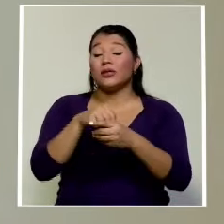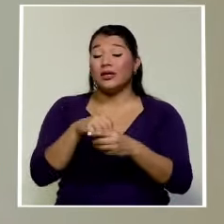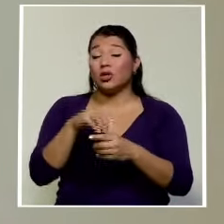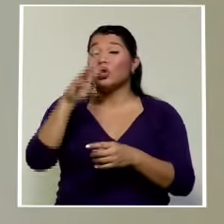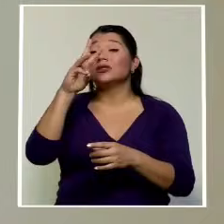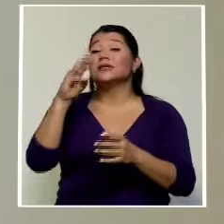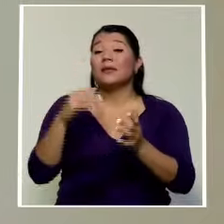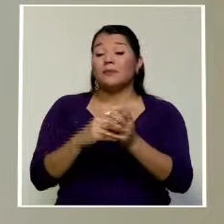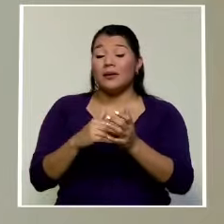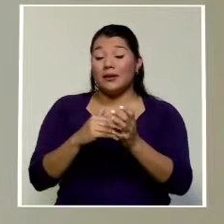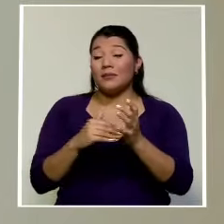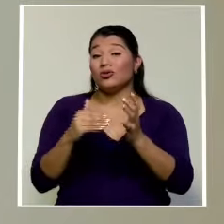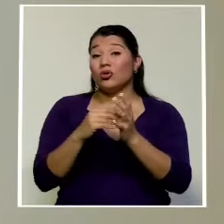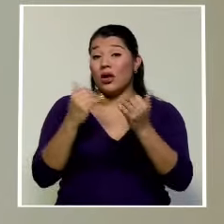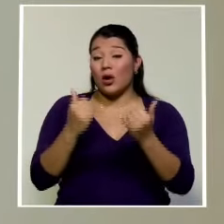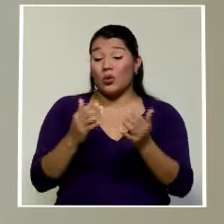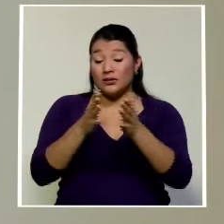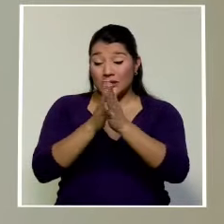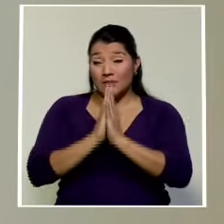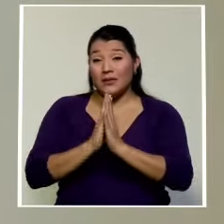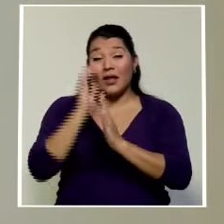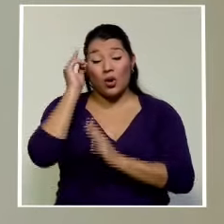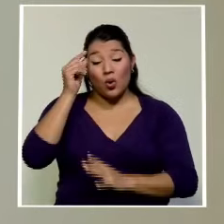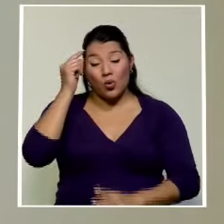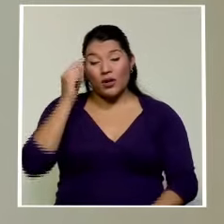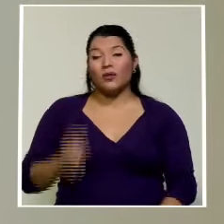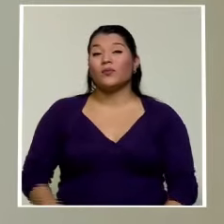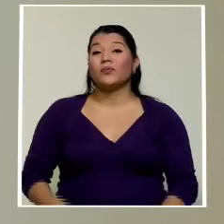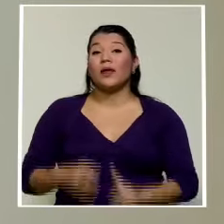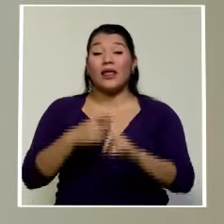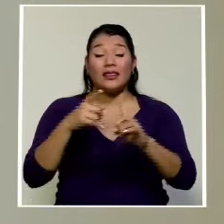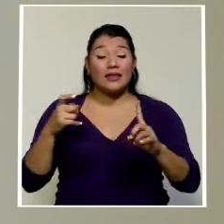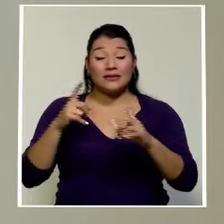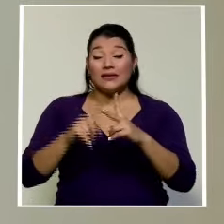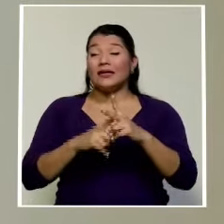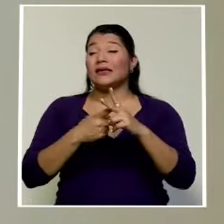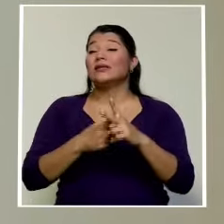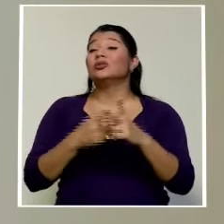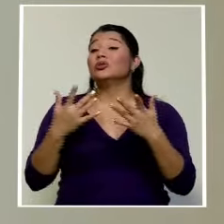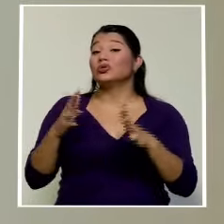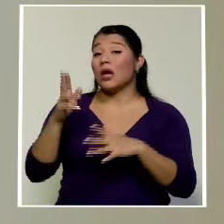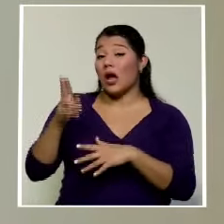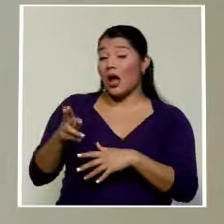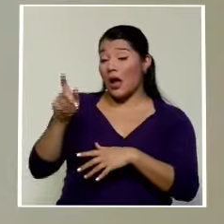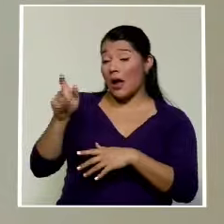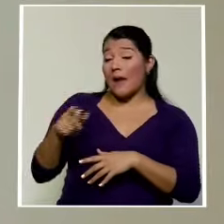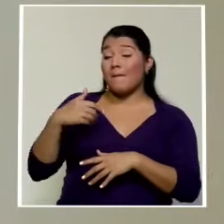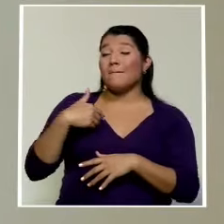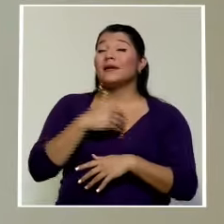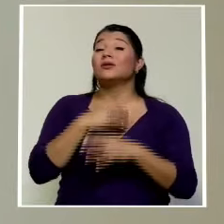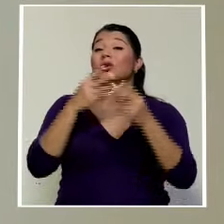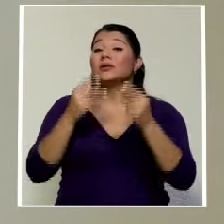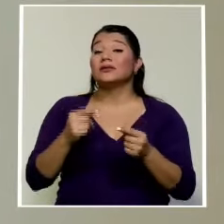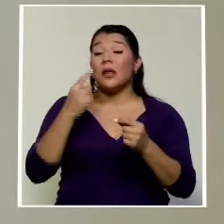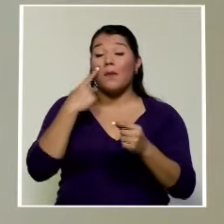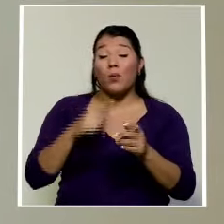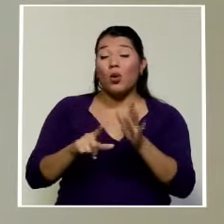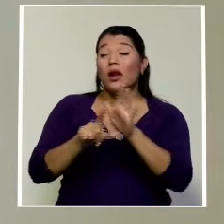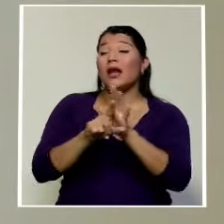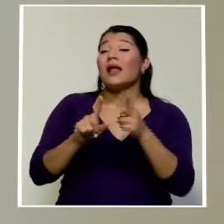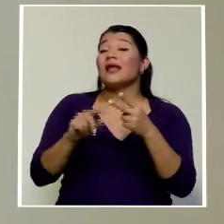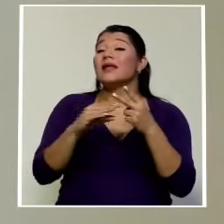está pidiendo en este momento al Estado. Desde el inicio, el mismo ministro de Hacienda nos acotó que de acuerdo a la ley y al revisarlo con